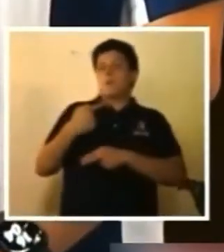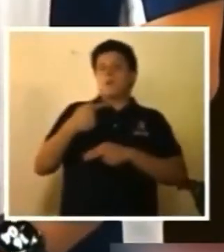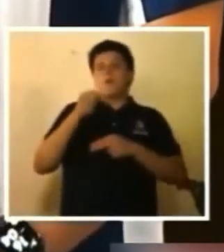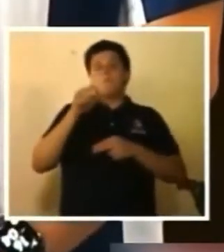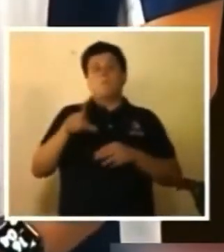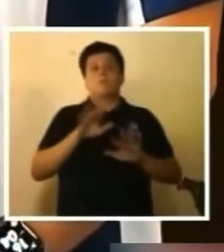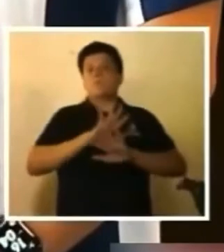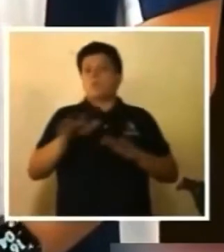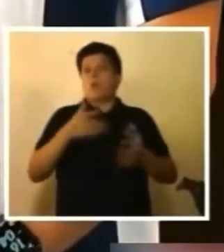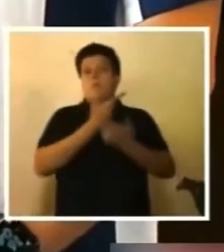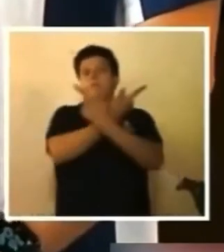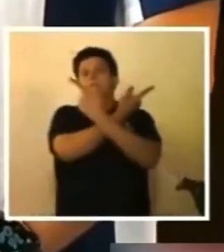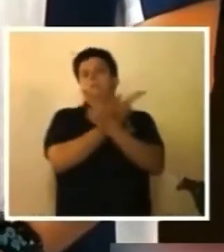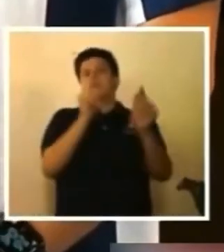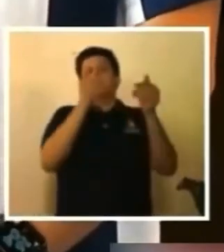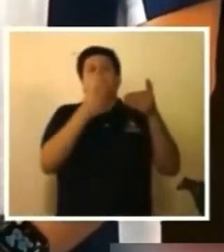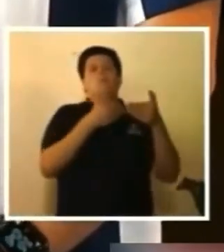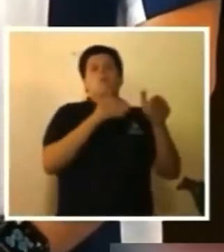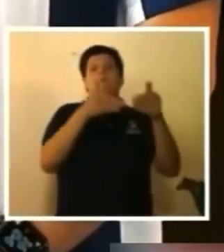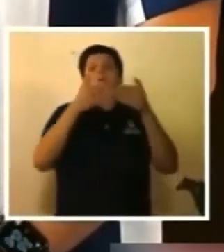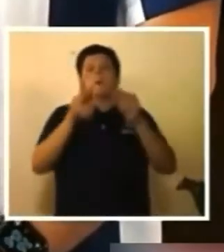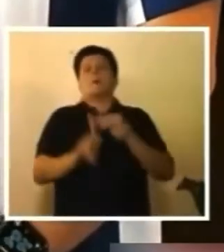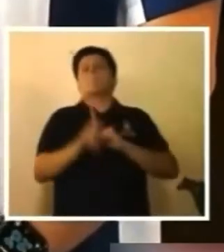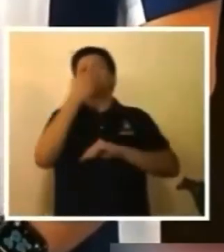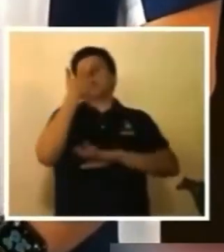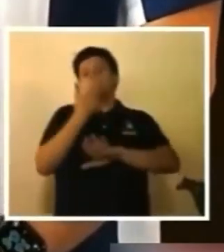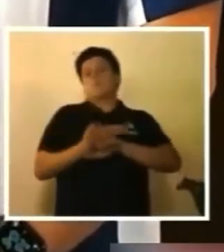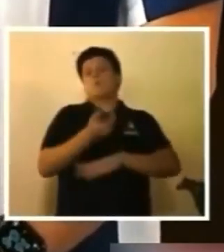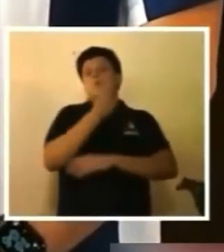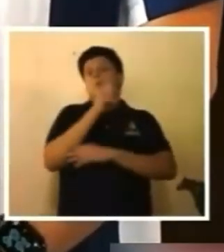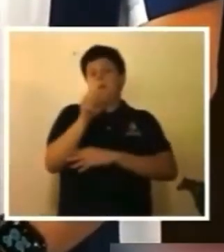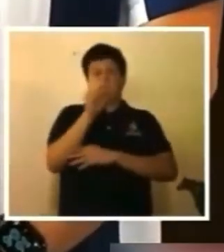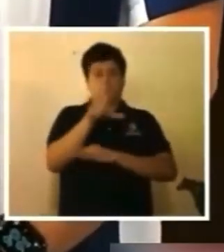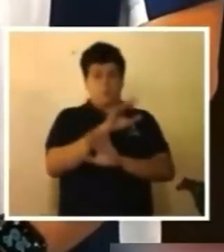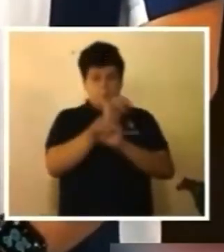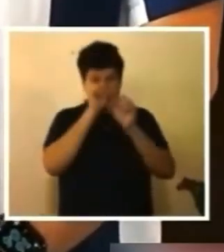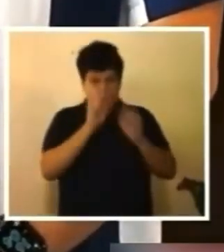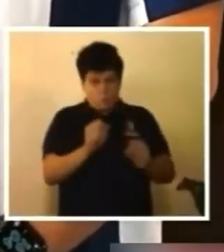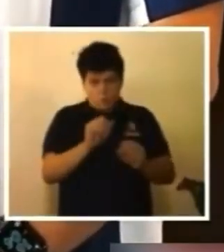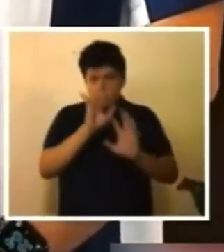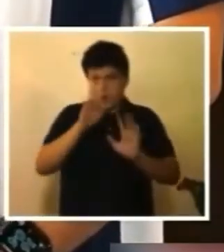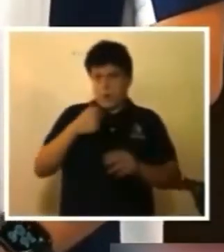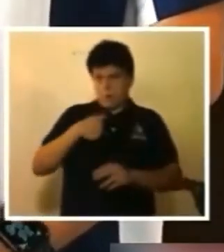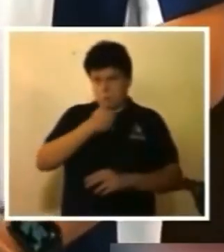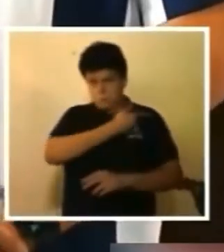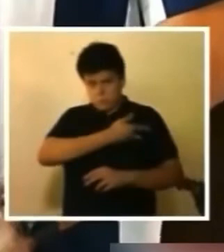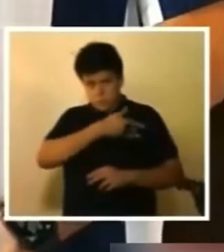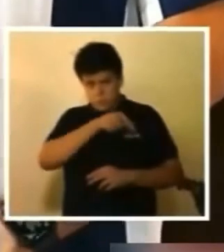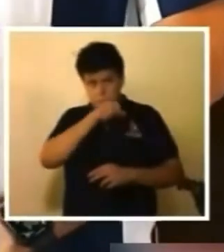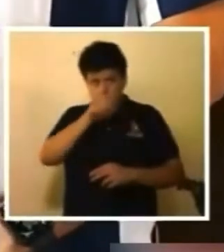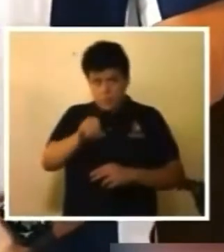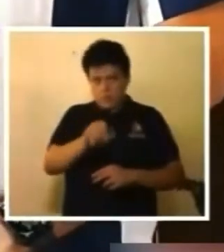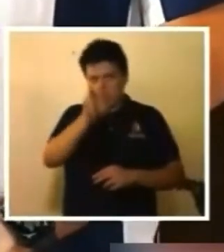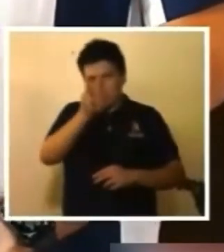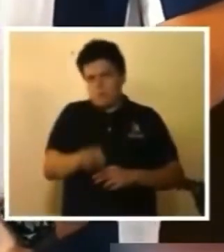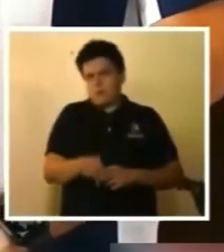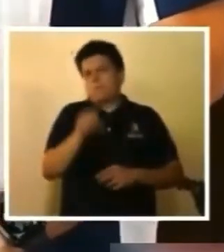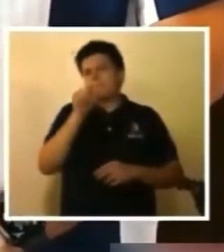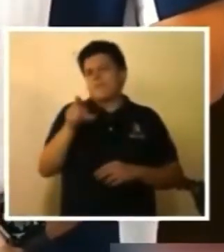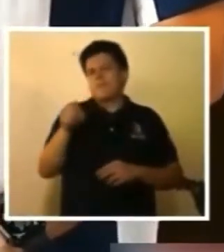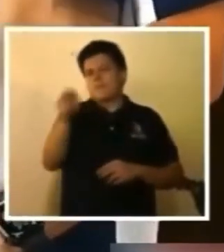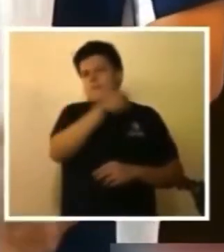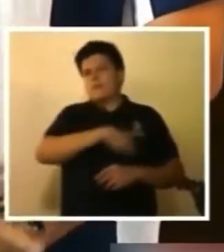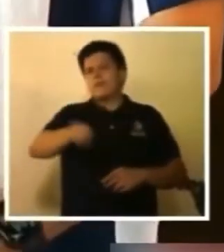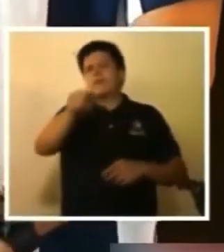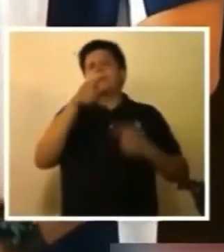pero que lo vamos hacer con toda la responsabilidad y se están comprometiendo a ello a mí me da mucho gusto esto porque este ellos son